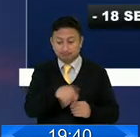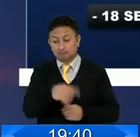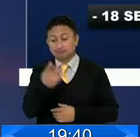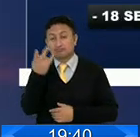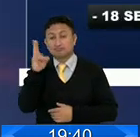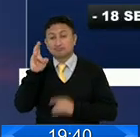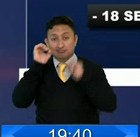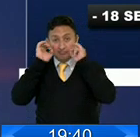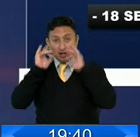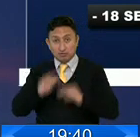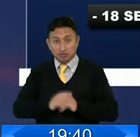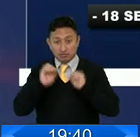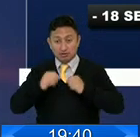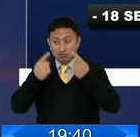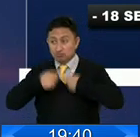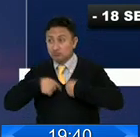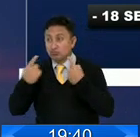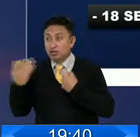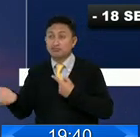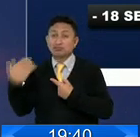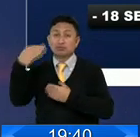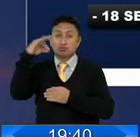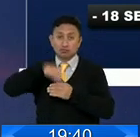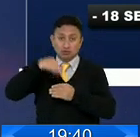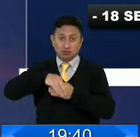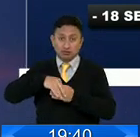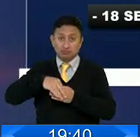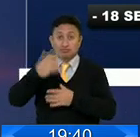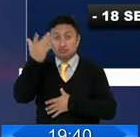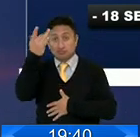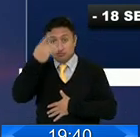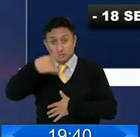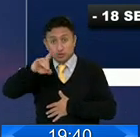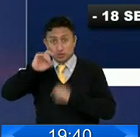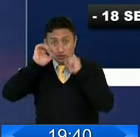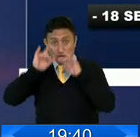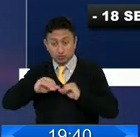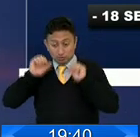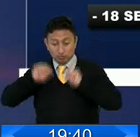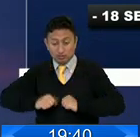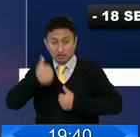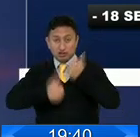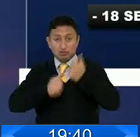de septiembre se hará el llamado a elecciones y a partir del 18 se podrán